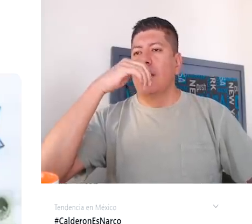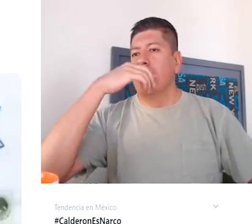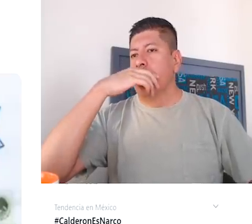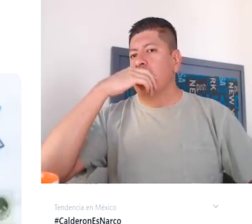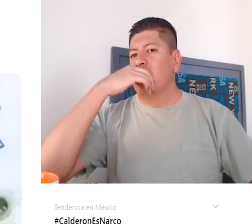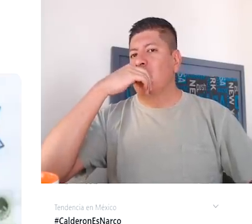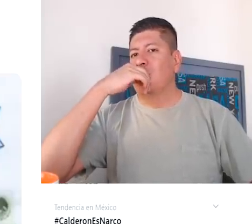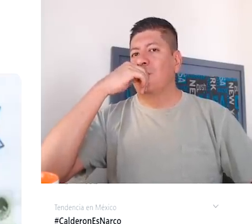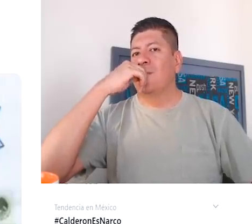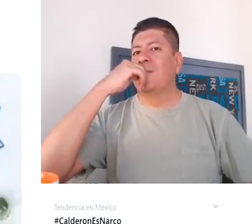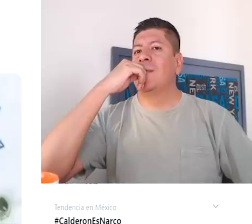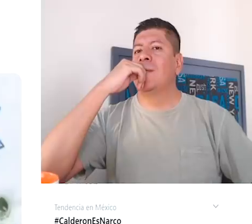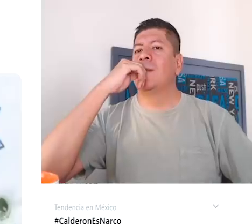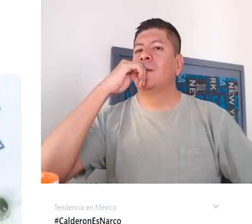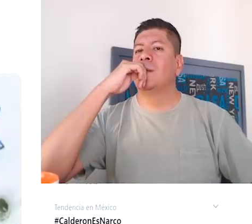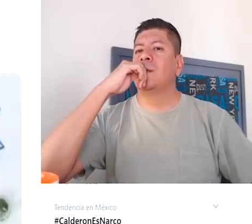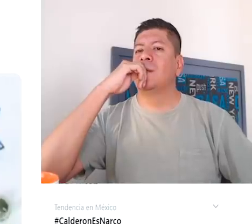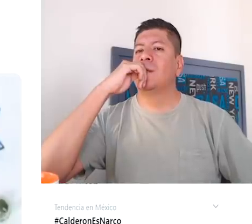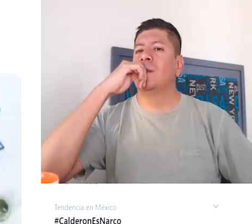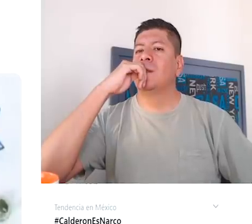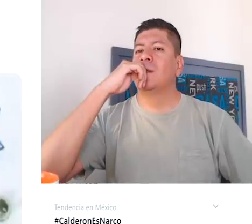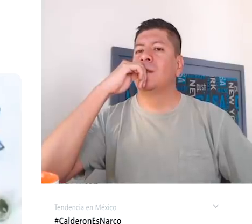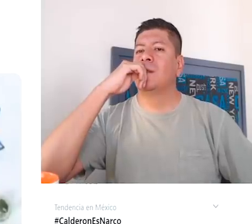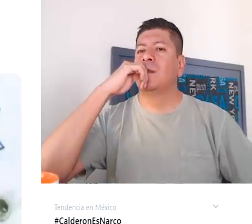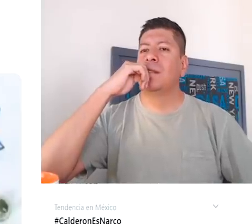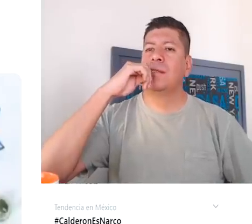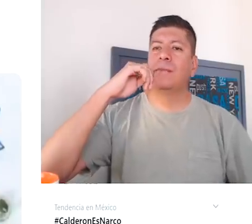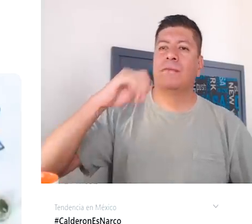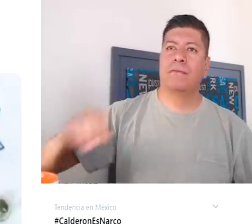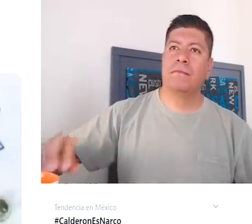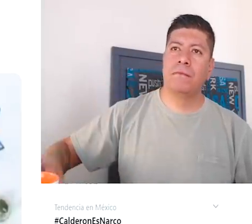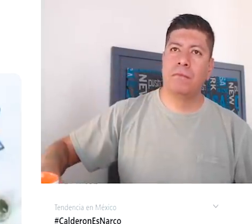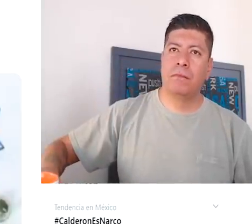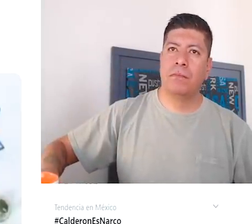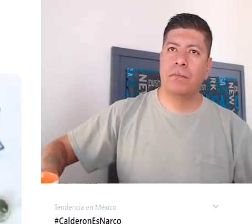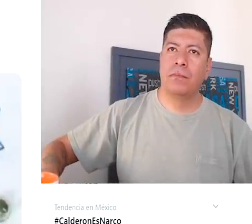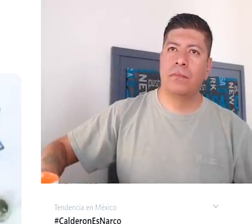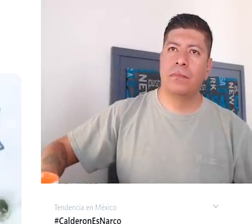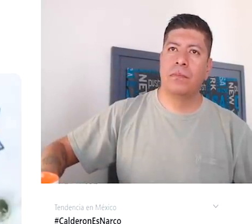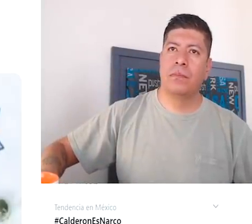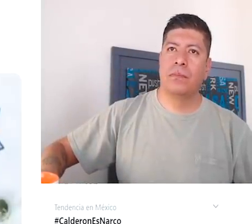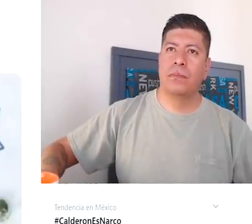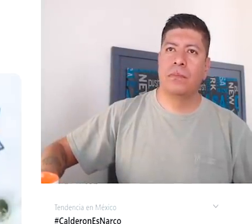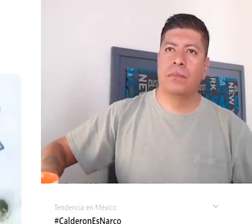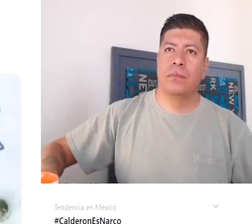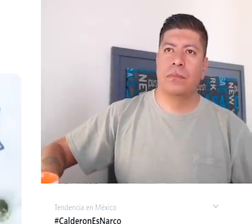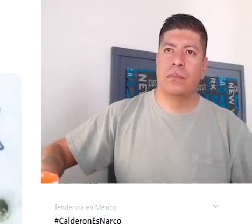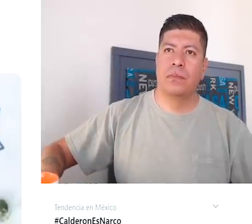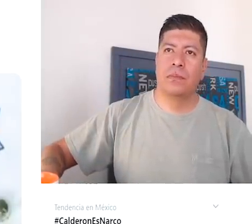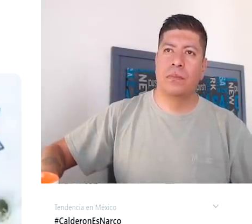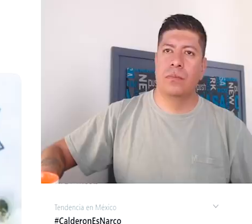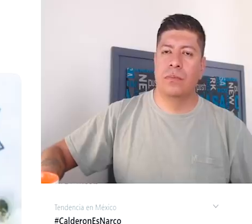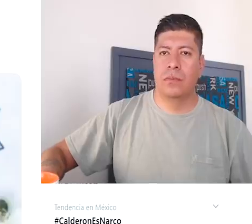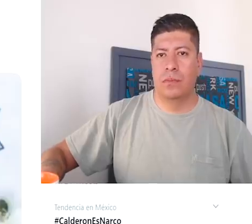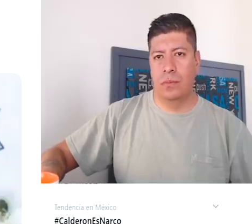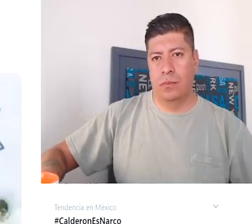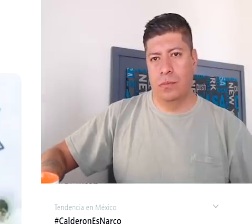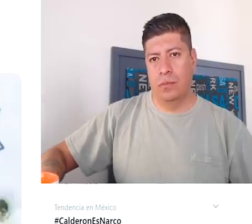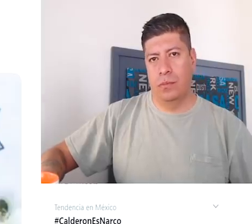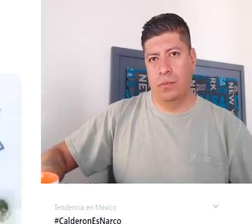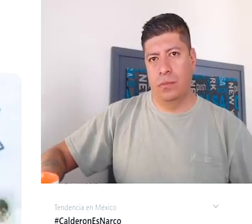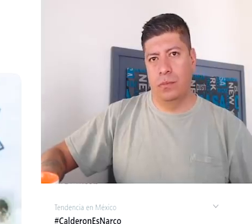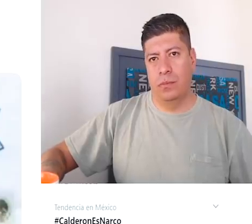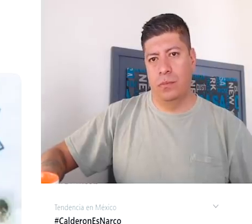cártel de los Beltrán Leyva y preso en el penal del Altiplano, Valdés Villarreal señala que desde el 2002, el titular